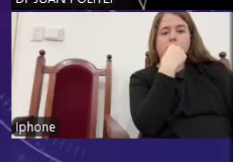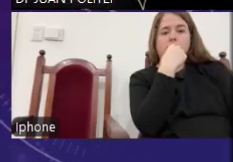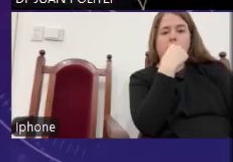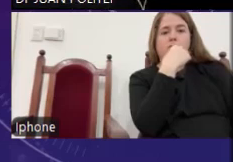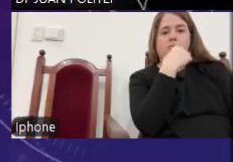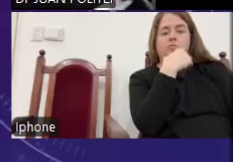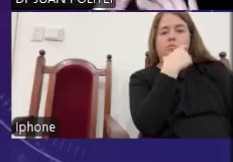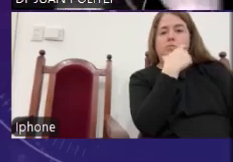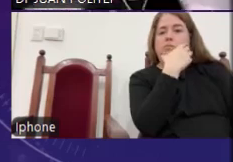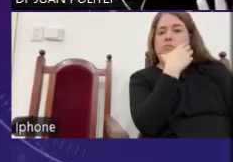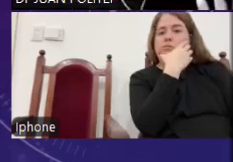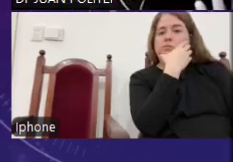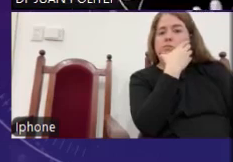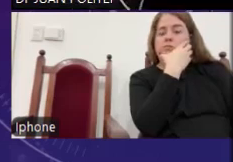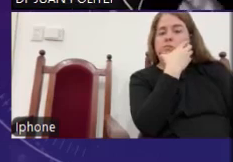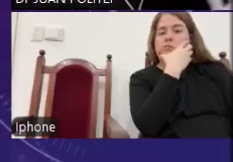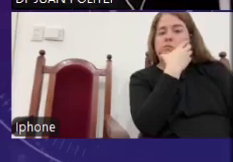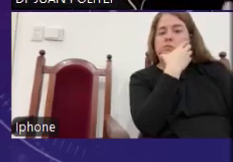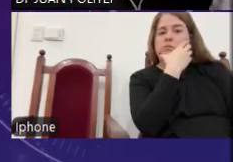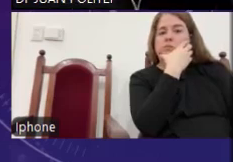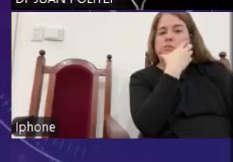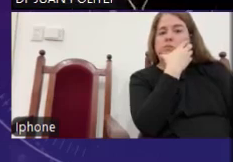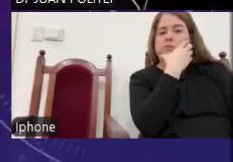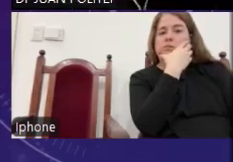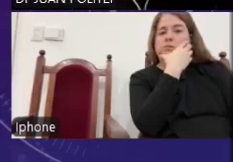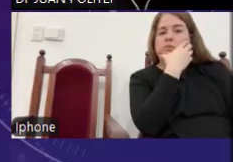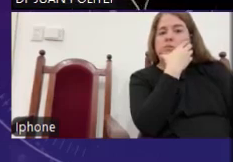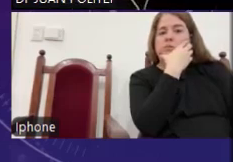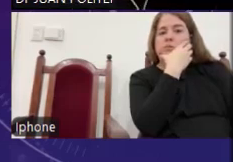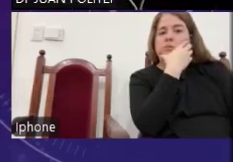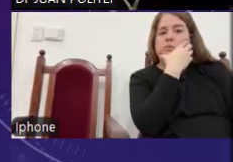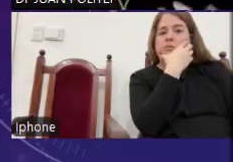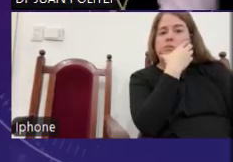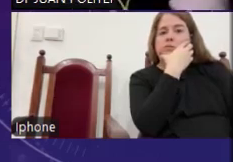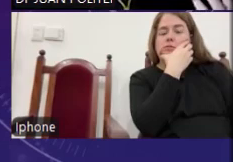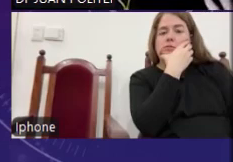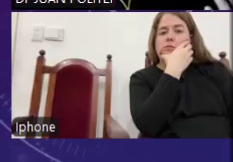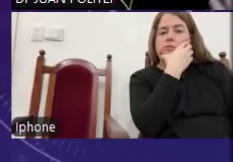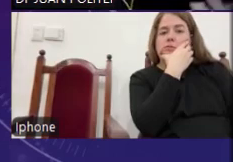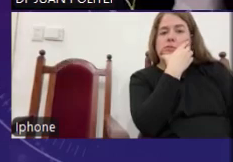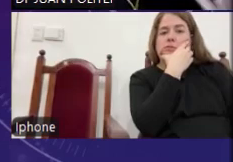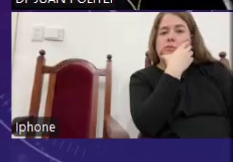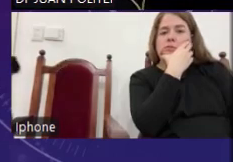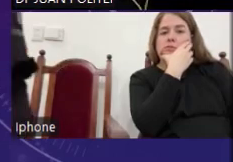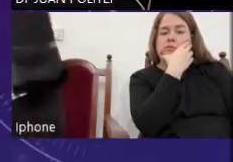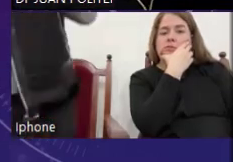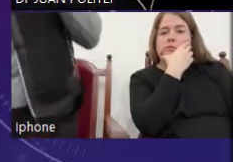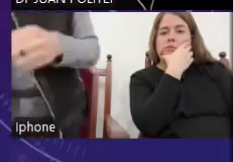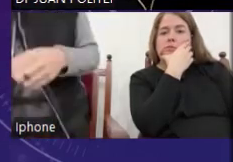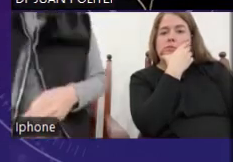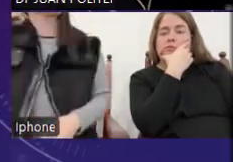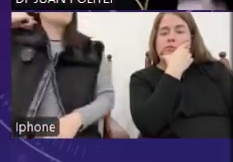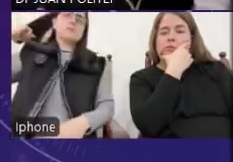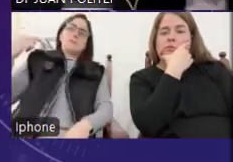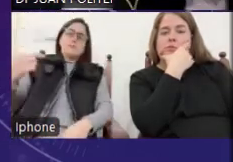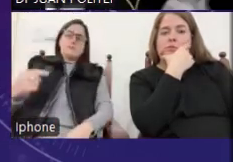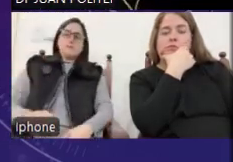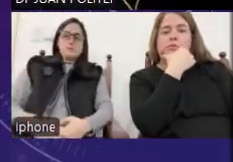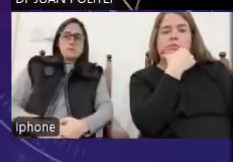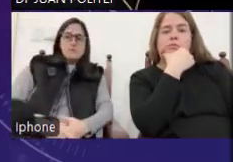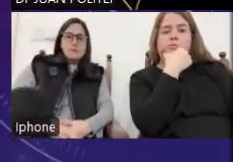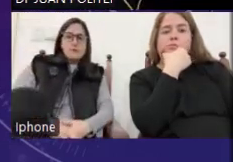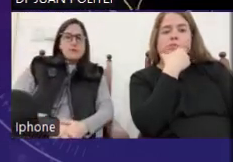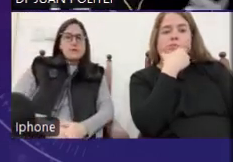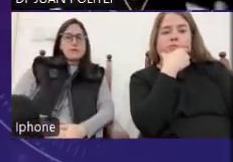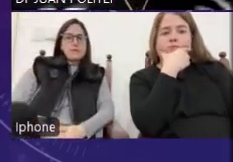migalastat. Lo dejamos ahí porque esto ya todos ustedes, su médico se los debió haber explicado. ¿Qué